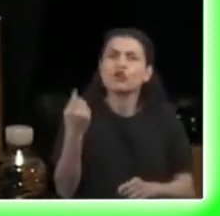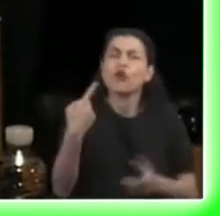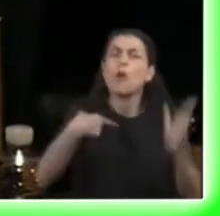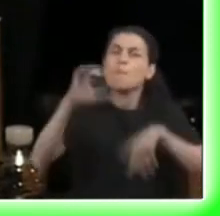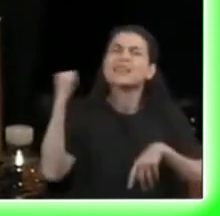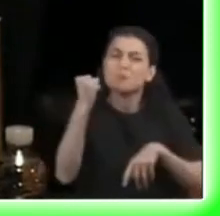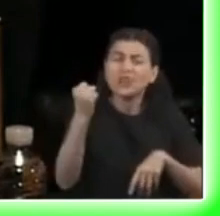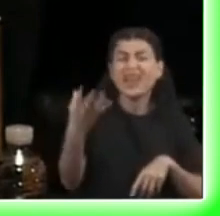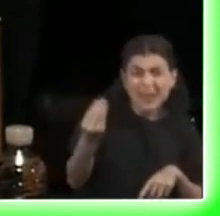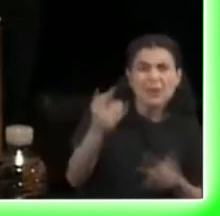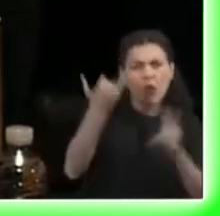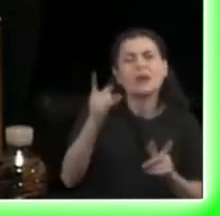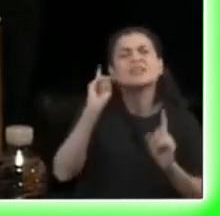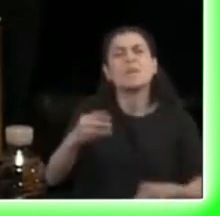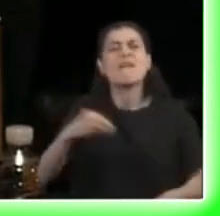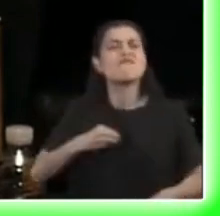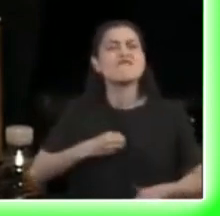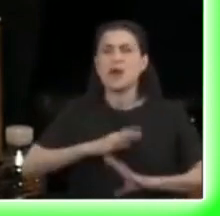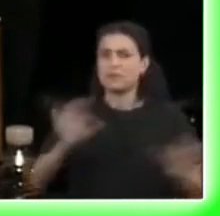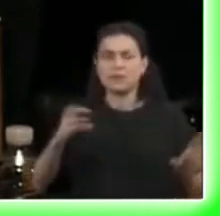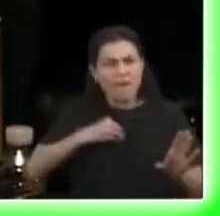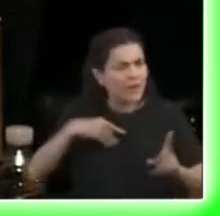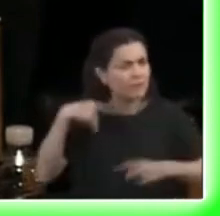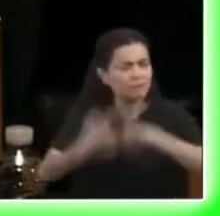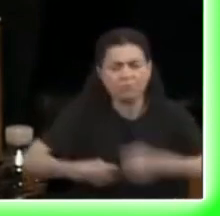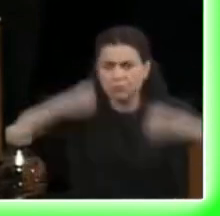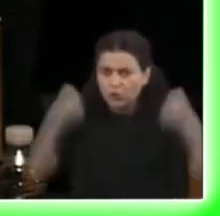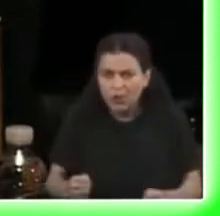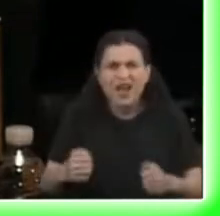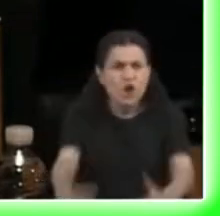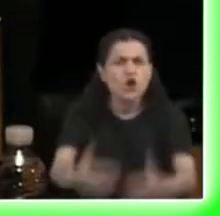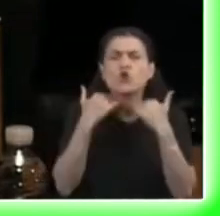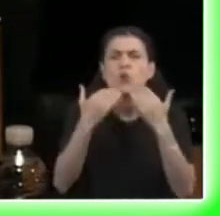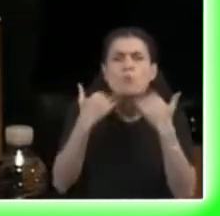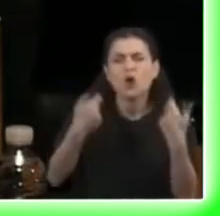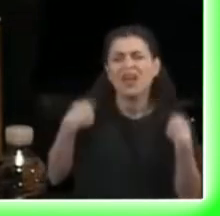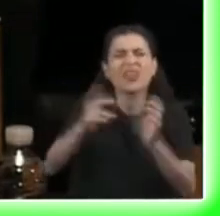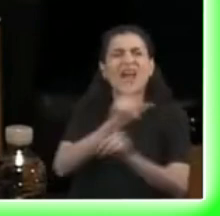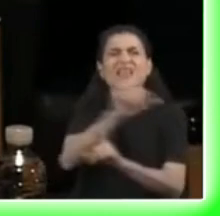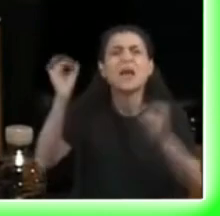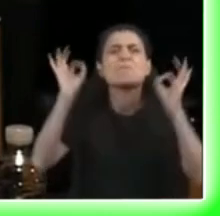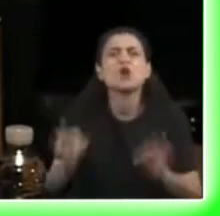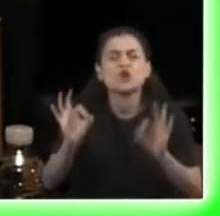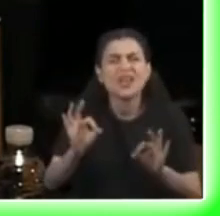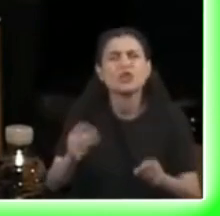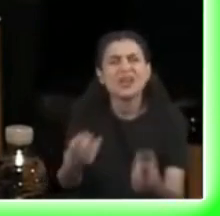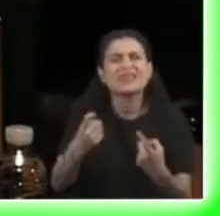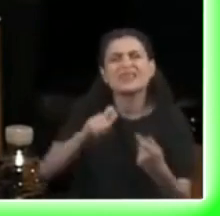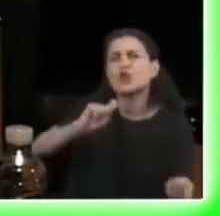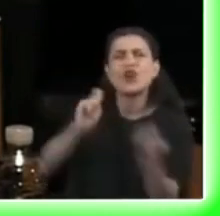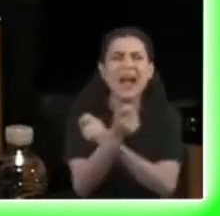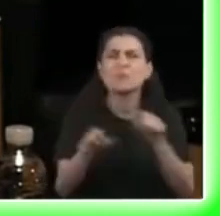delante, y porque estamos dispuestos a sacrificarlo todo, a perderlo todo, con tal de dar vuelta a esta página siniestra de la